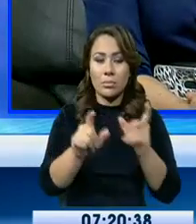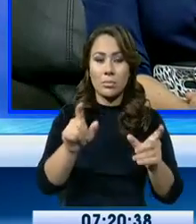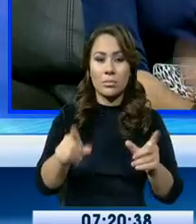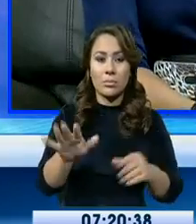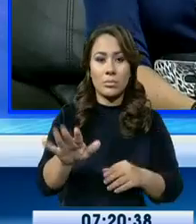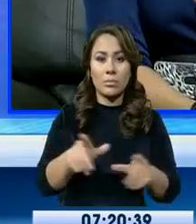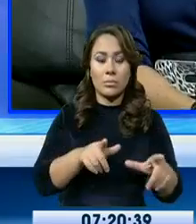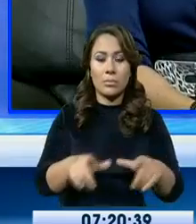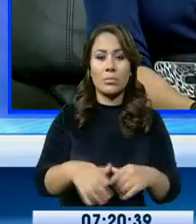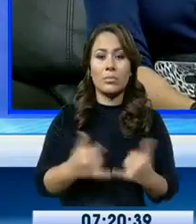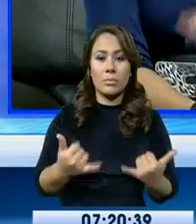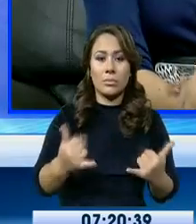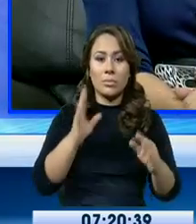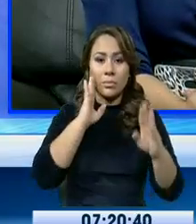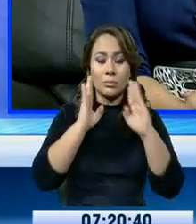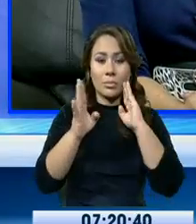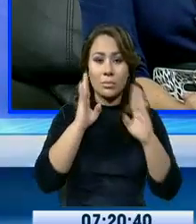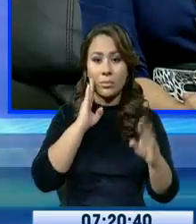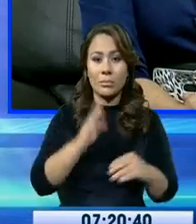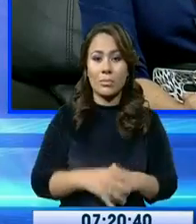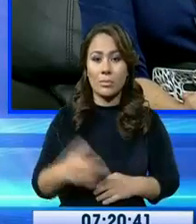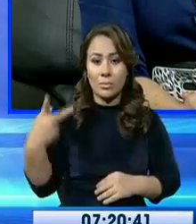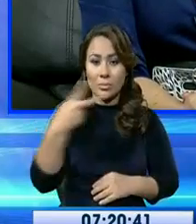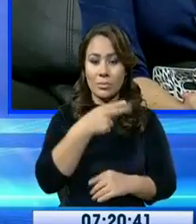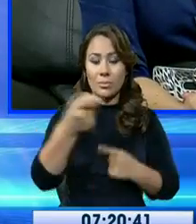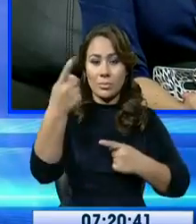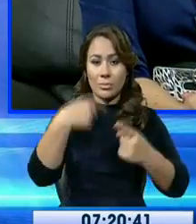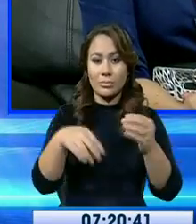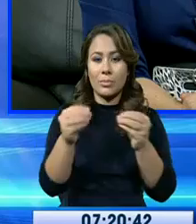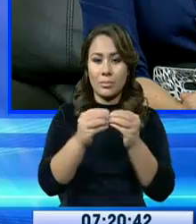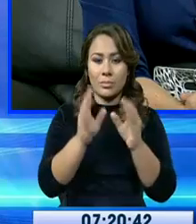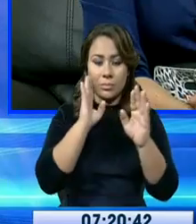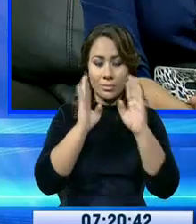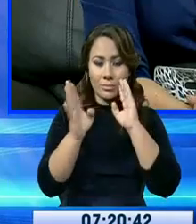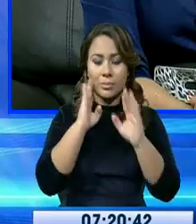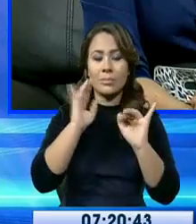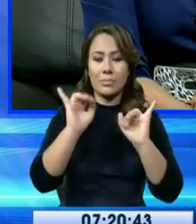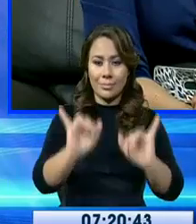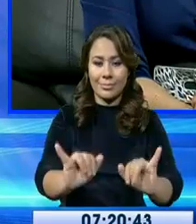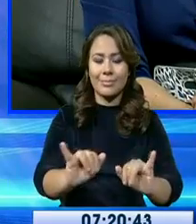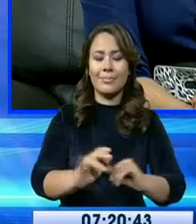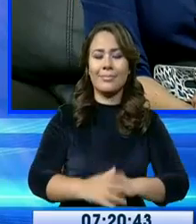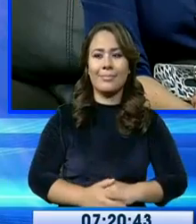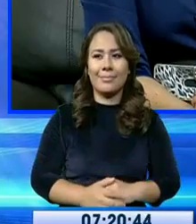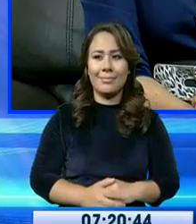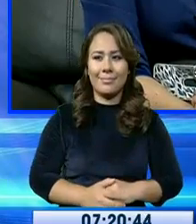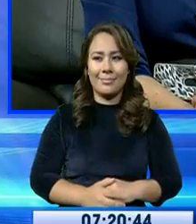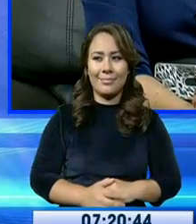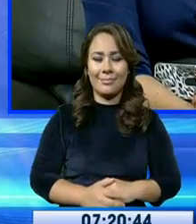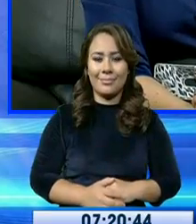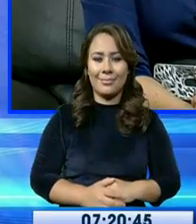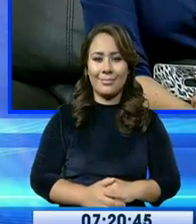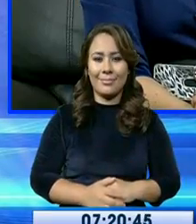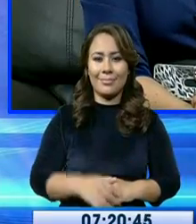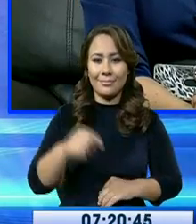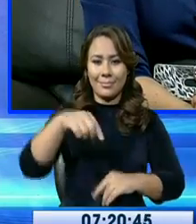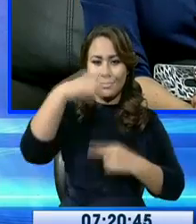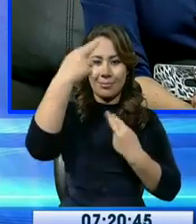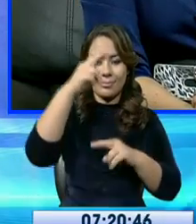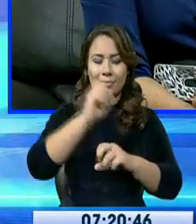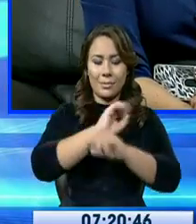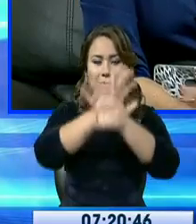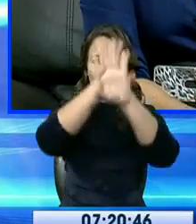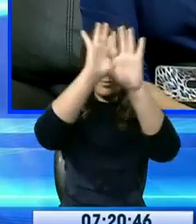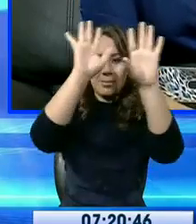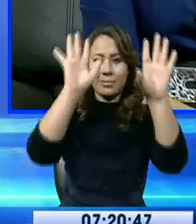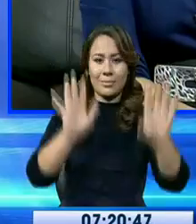ciudad. Ahora es momento de irnos a una pausa, pero no se vayan, sigan en nuestra sintonía. Enseguida volvemos con mucho más desde la noticia Primera